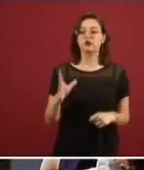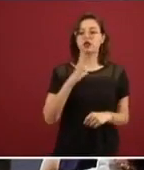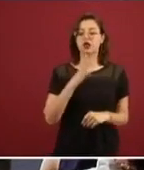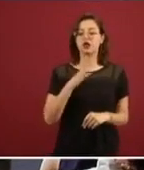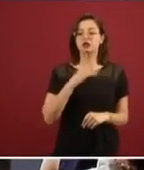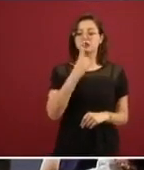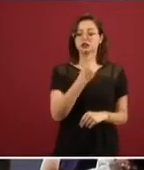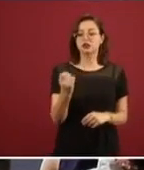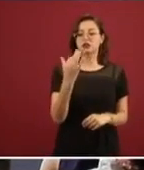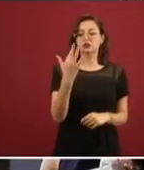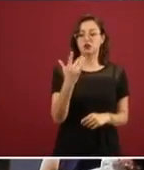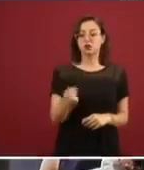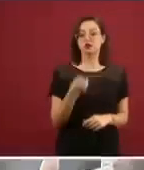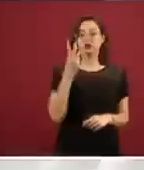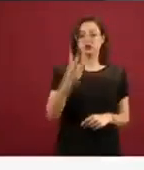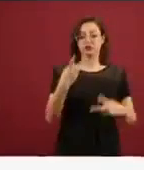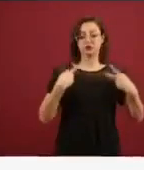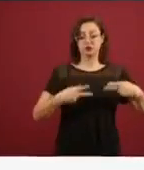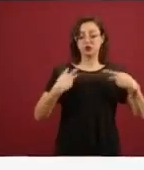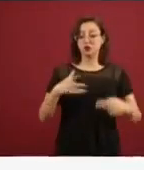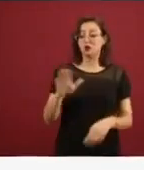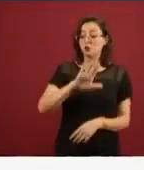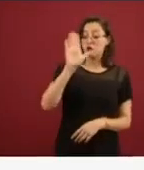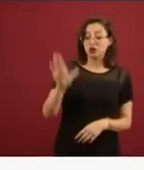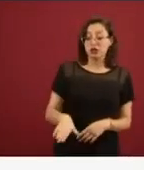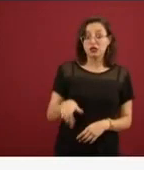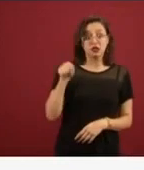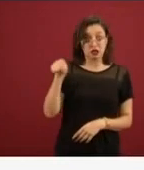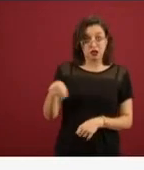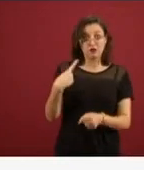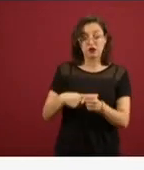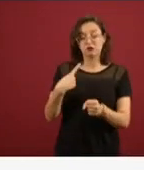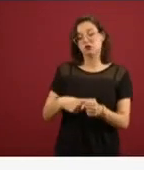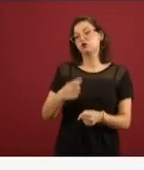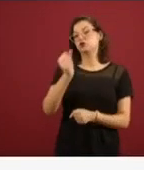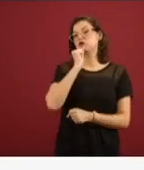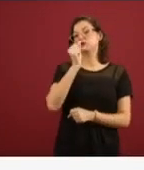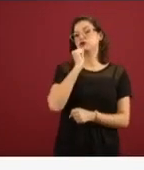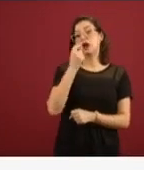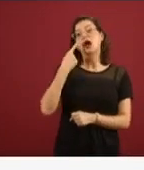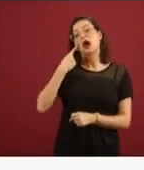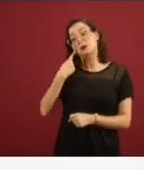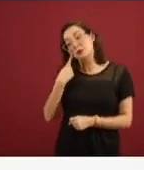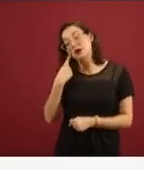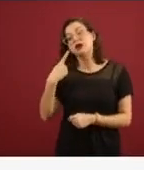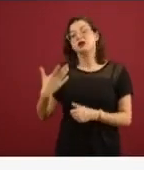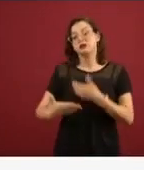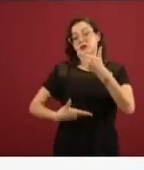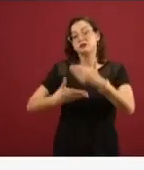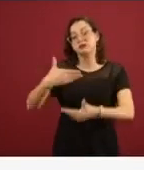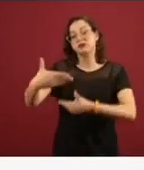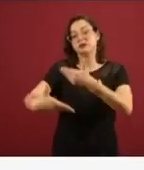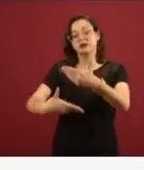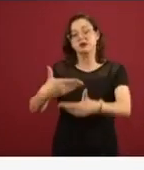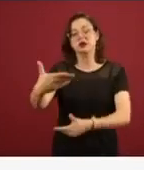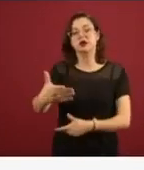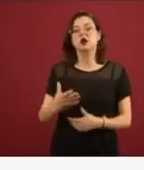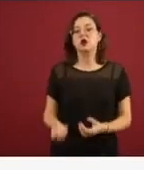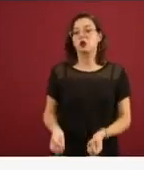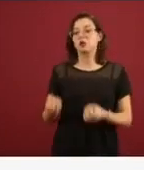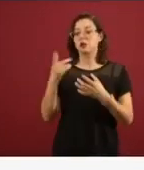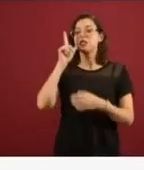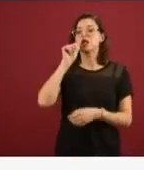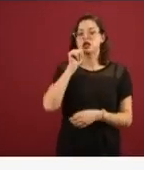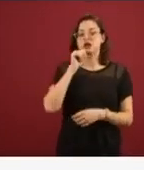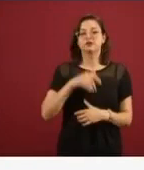153 lamentables defunciones que están todavía en calidad de sospechosas, de donde podríamos esperar actualizaciones en el número de estas para el